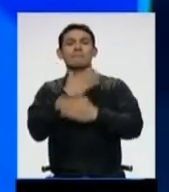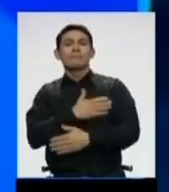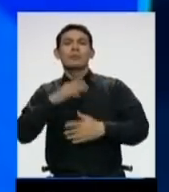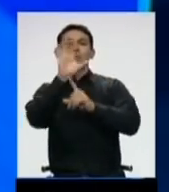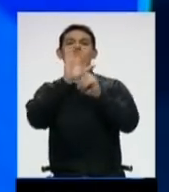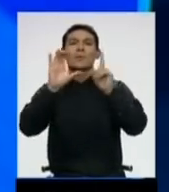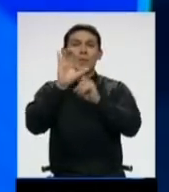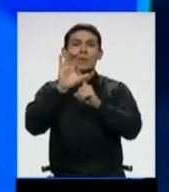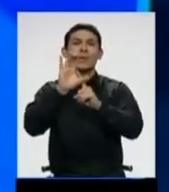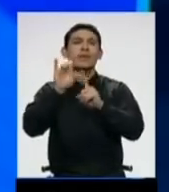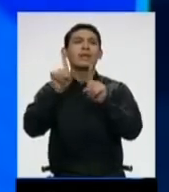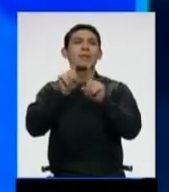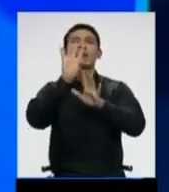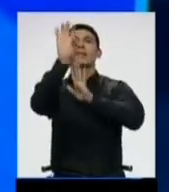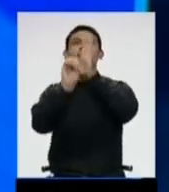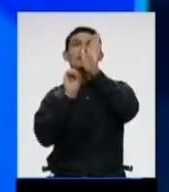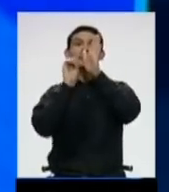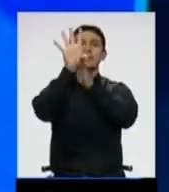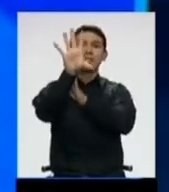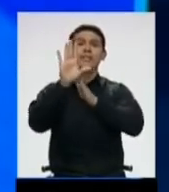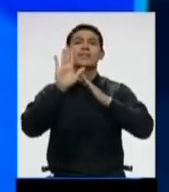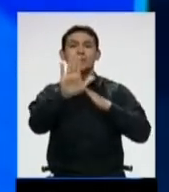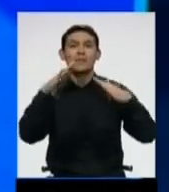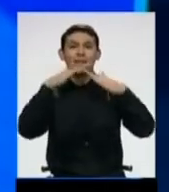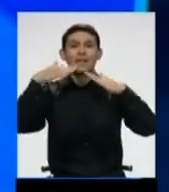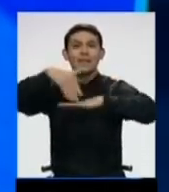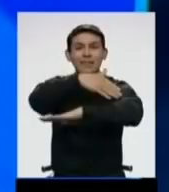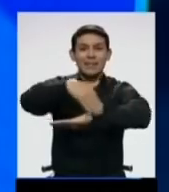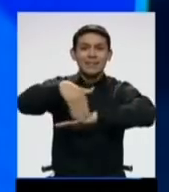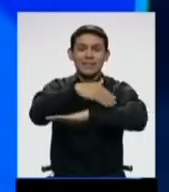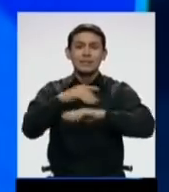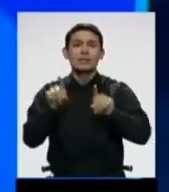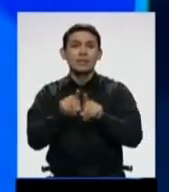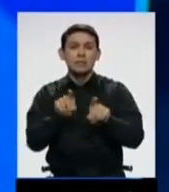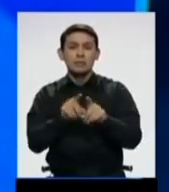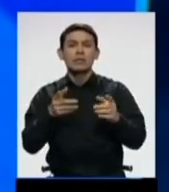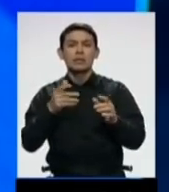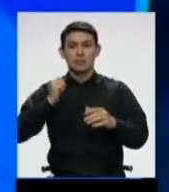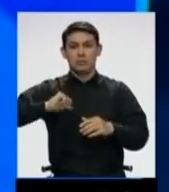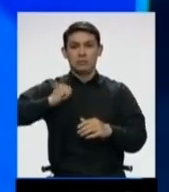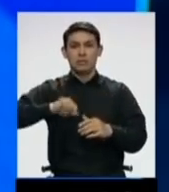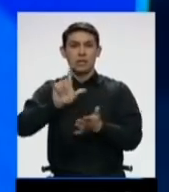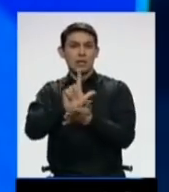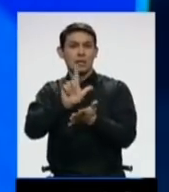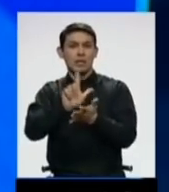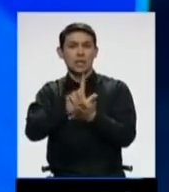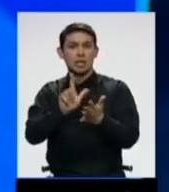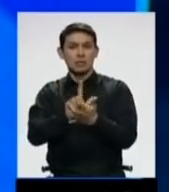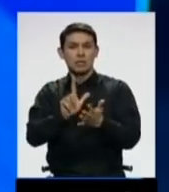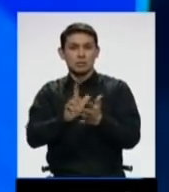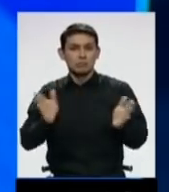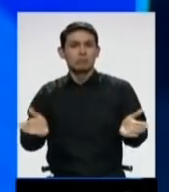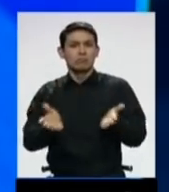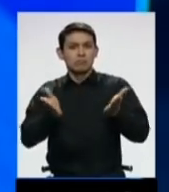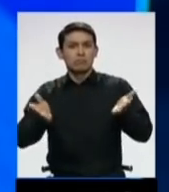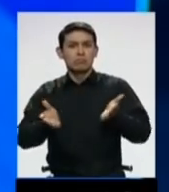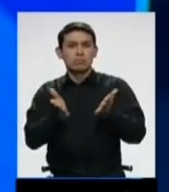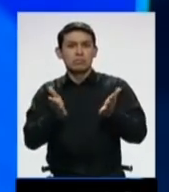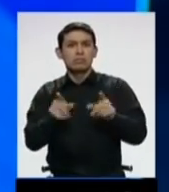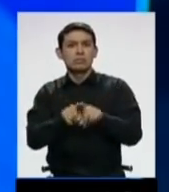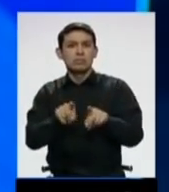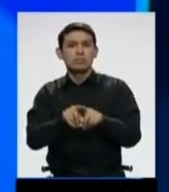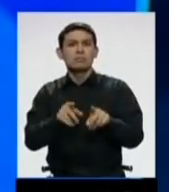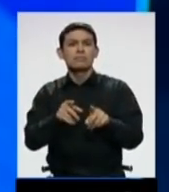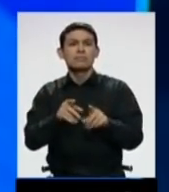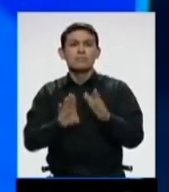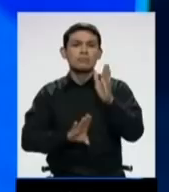ejemplo, el tema de cine a tu barrio, en zonas donde también puedan acceder. Y el Fondo Editorial de la Municipalidad de Lima, que voy a impulsar, también contemplará, por ejemplo, el